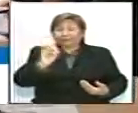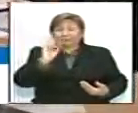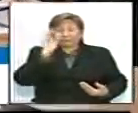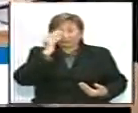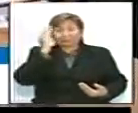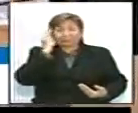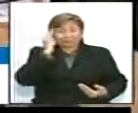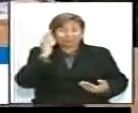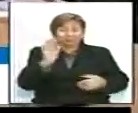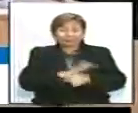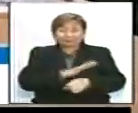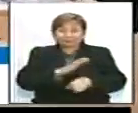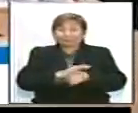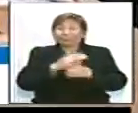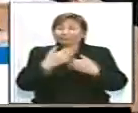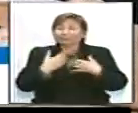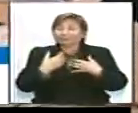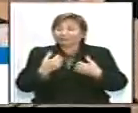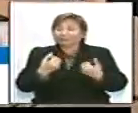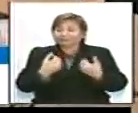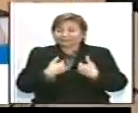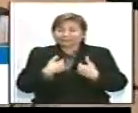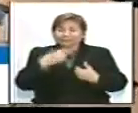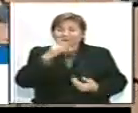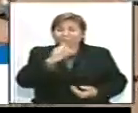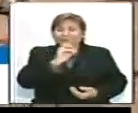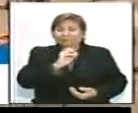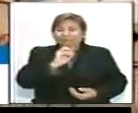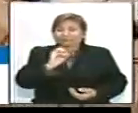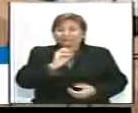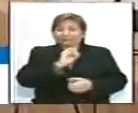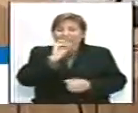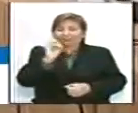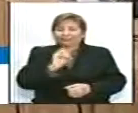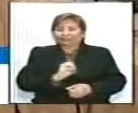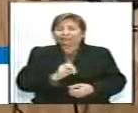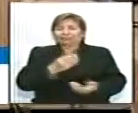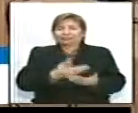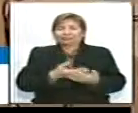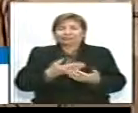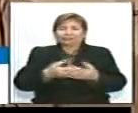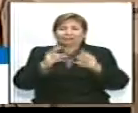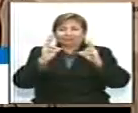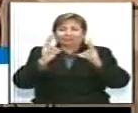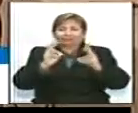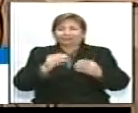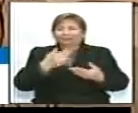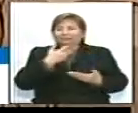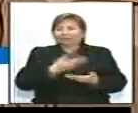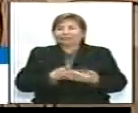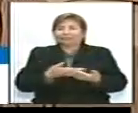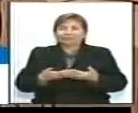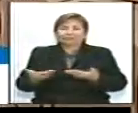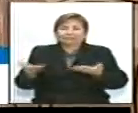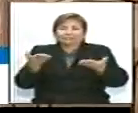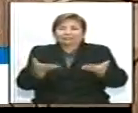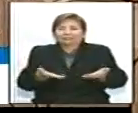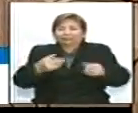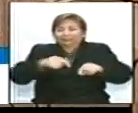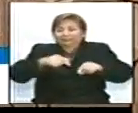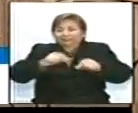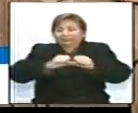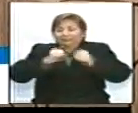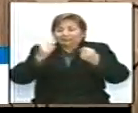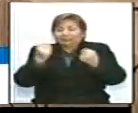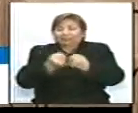parece saludable, pero hay que tener pues ya el 100%. Sobre todo si es un tema como el que se viene denunciando en esta misma sesión